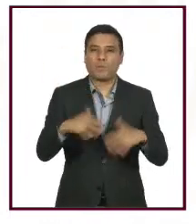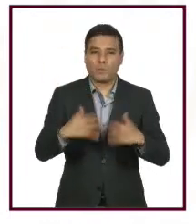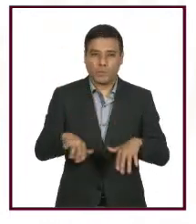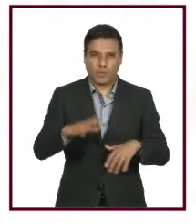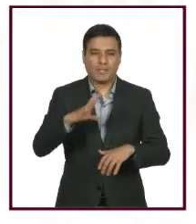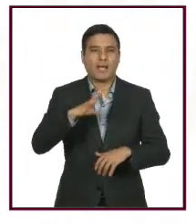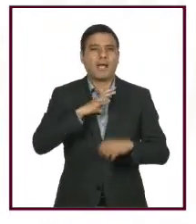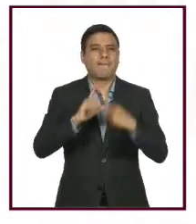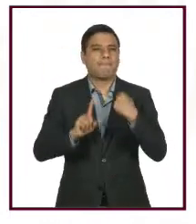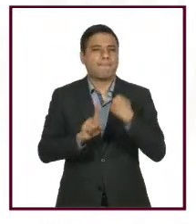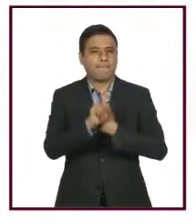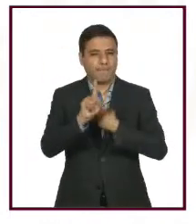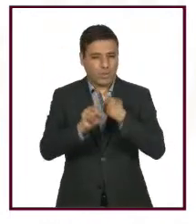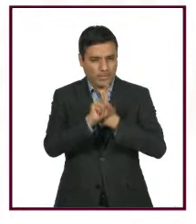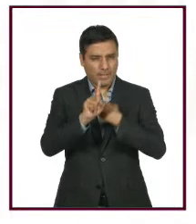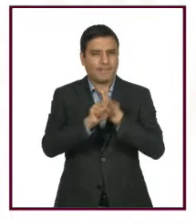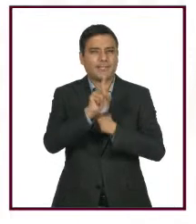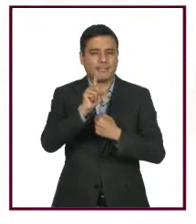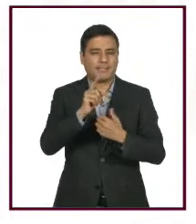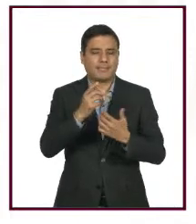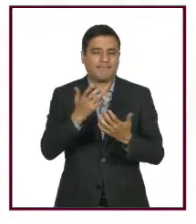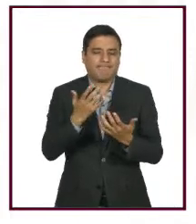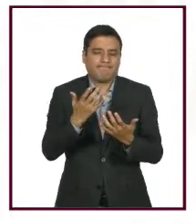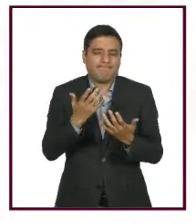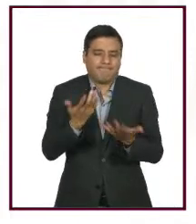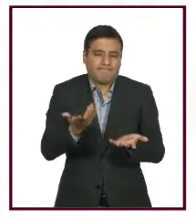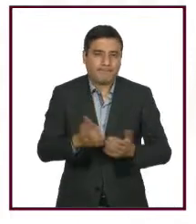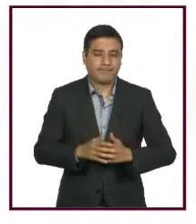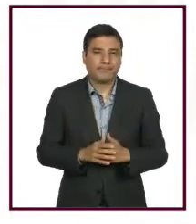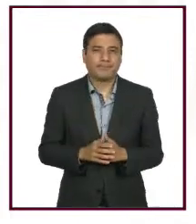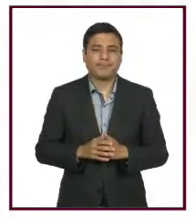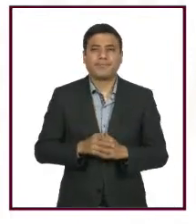muchas repercusiones a largo plazo. También el